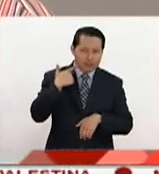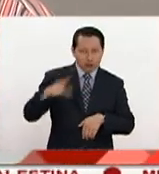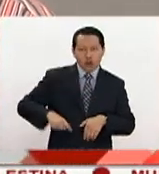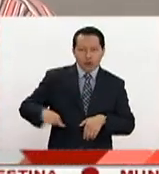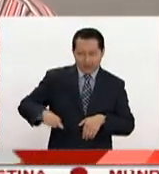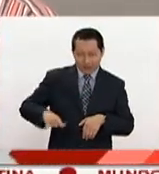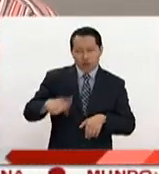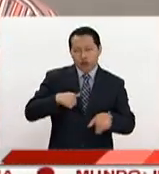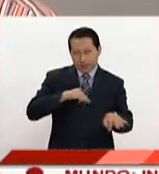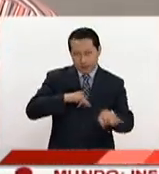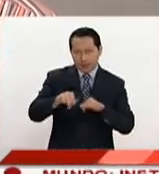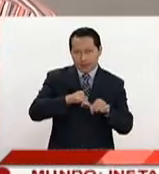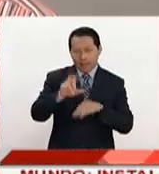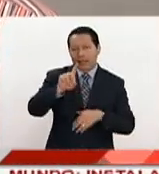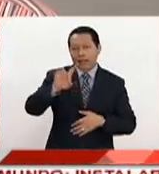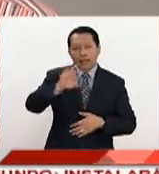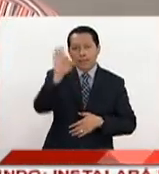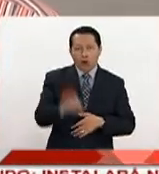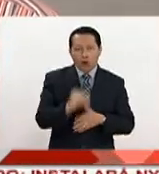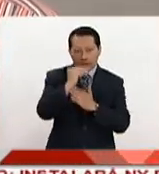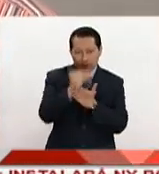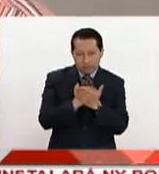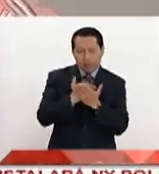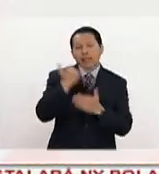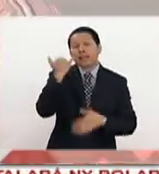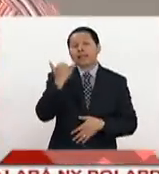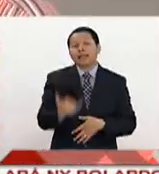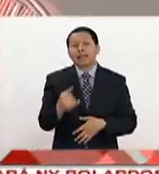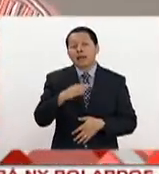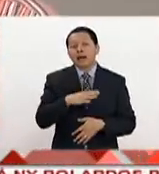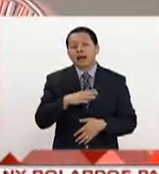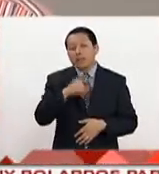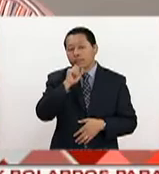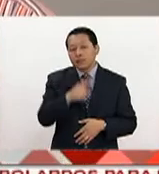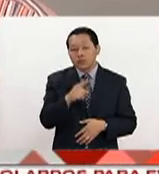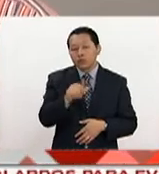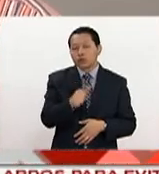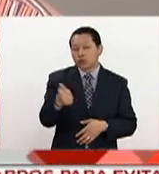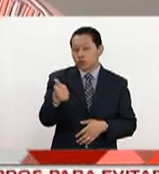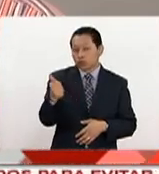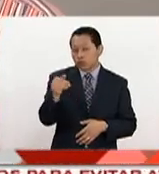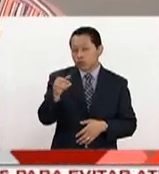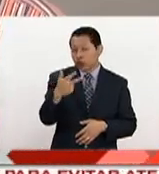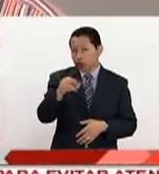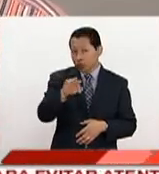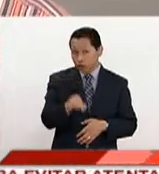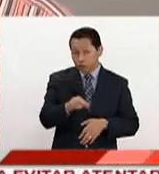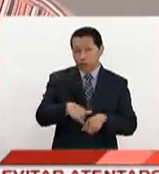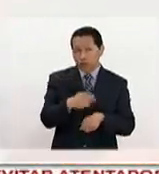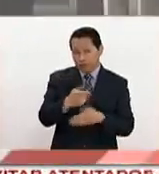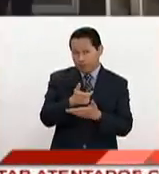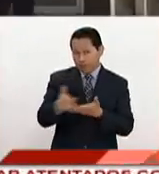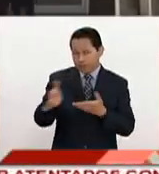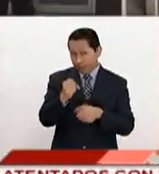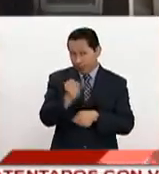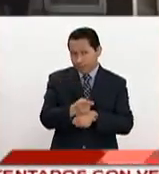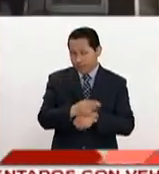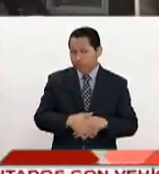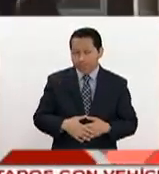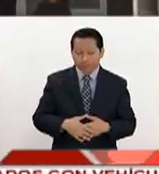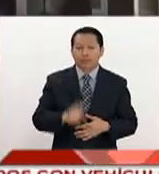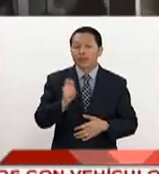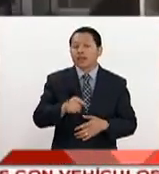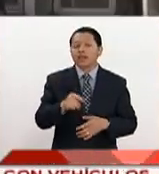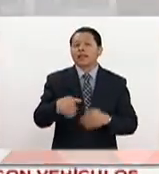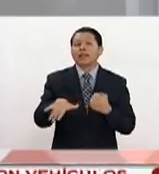un 30%, ¿sí? Más aparte que parece un 8% por pagar adelantado. En un tiempo